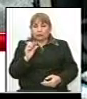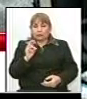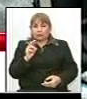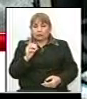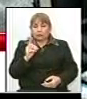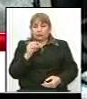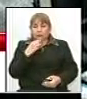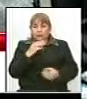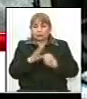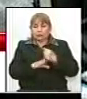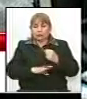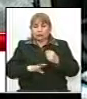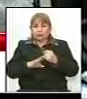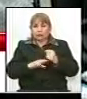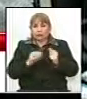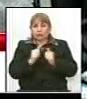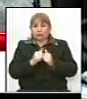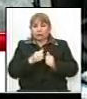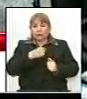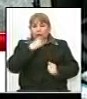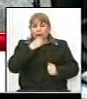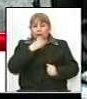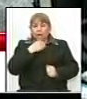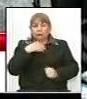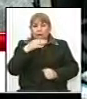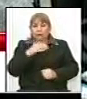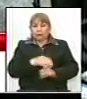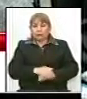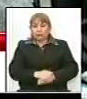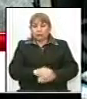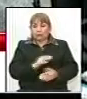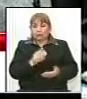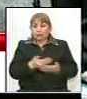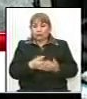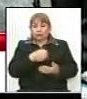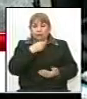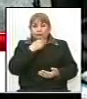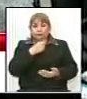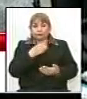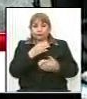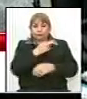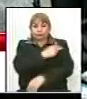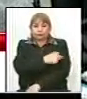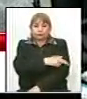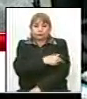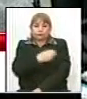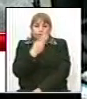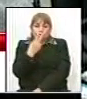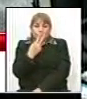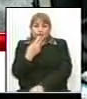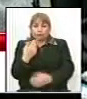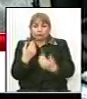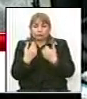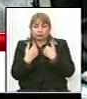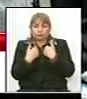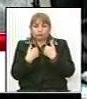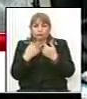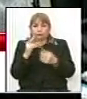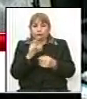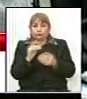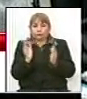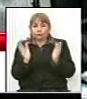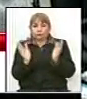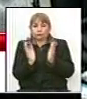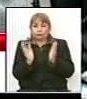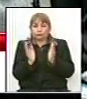conocimientos básicos de adulto mayor. Los hospitales nivel 2 deben ya tener servicios